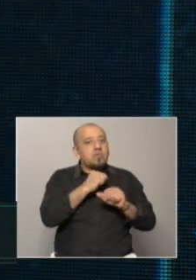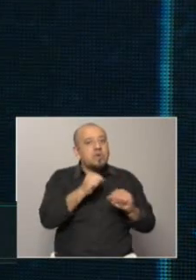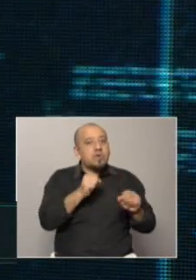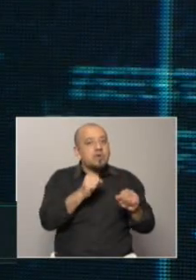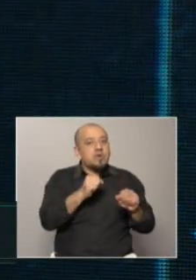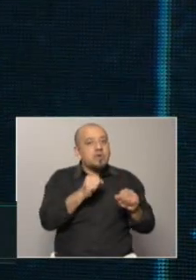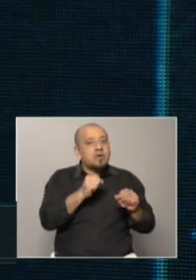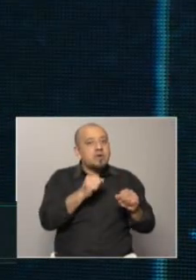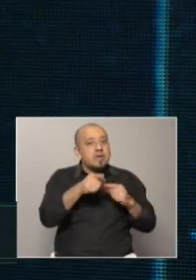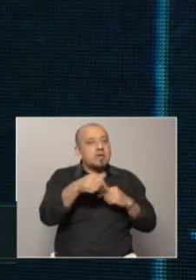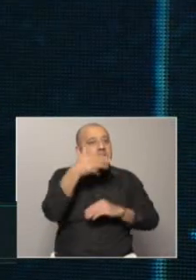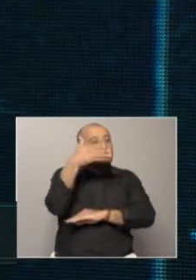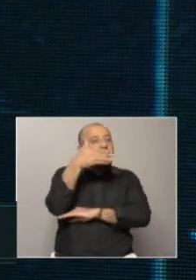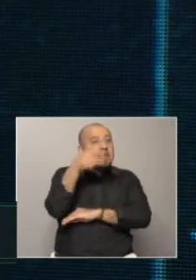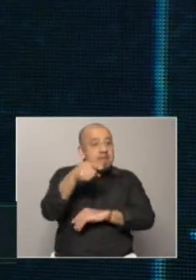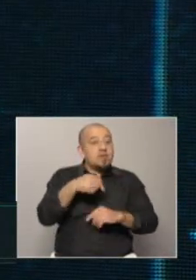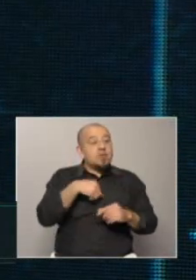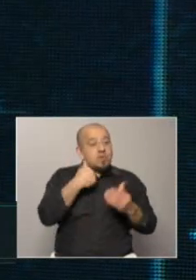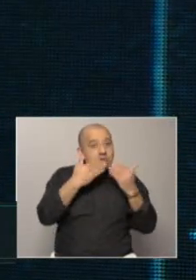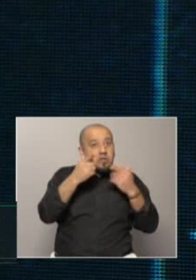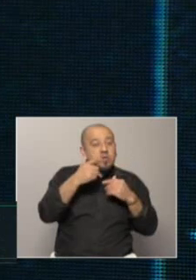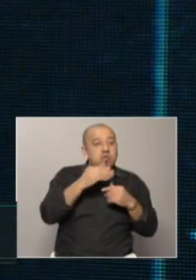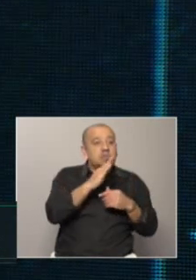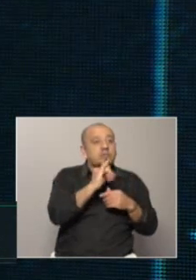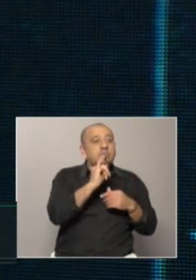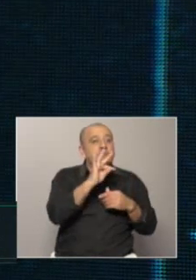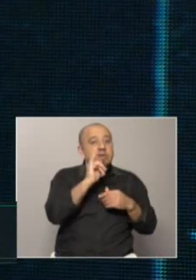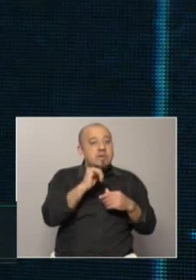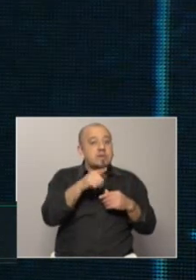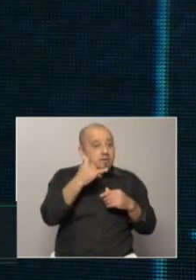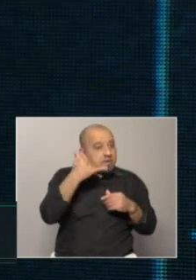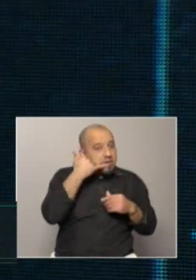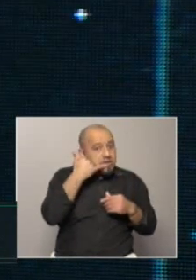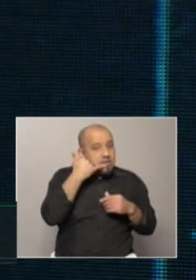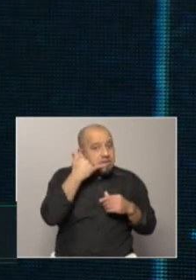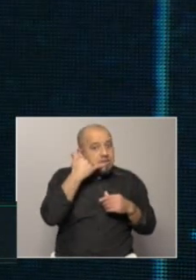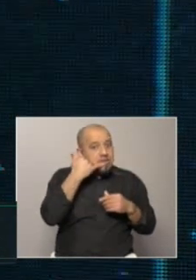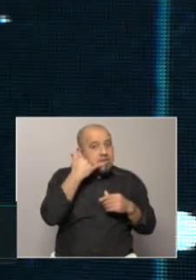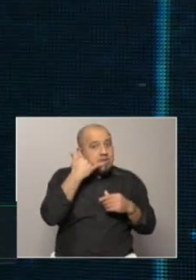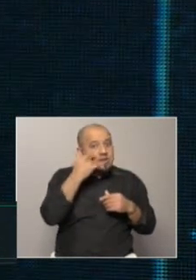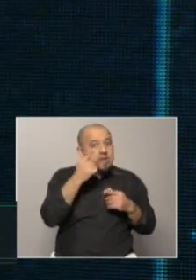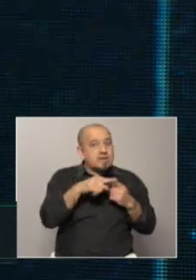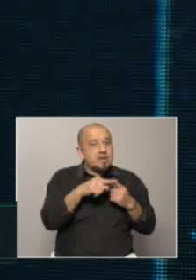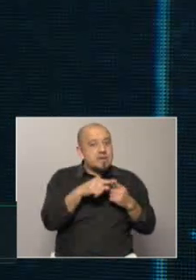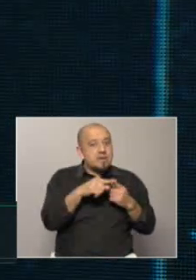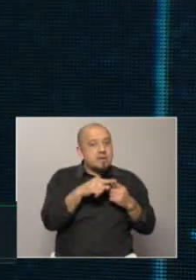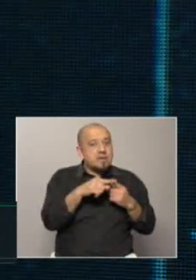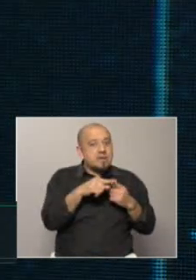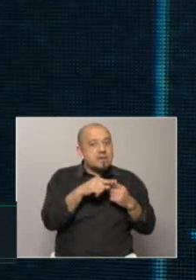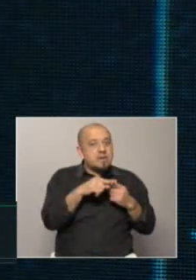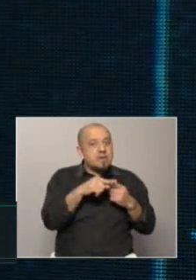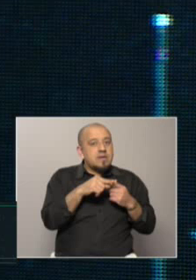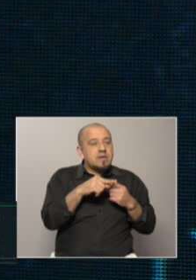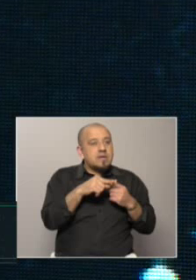me pasen el teléfono del hotel en el que estaba. Entonces, cuando hablo con Pity, que me atiende, ¿no? O sea, pido la habitación de él y me atiende